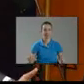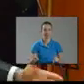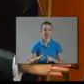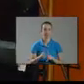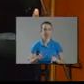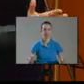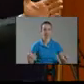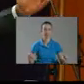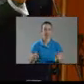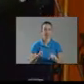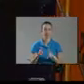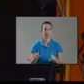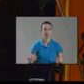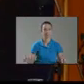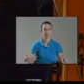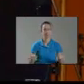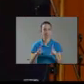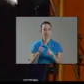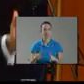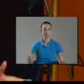Póngase de pie los que lo echaron.